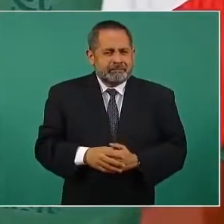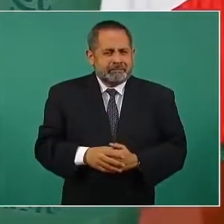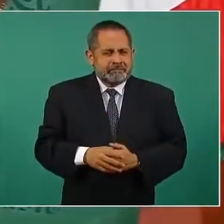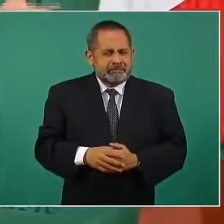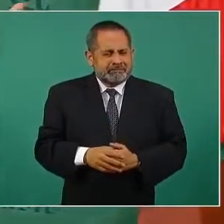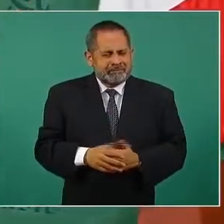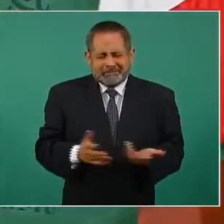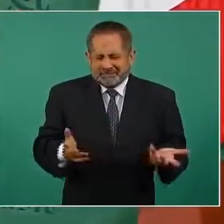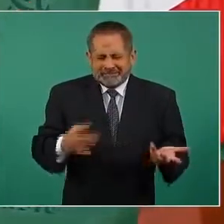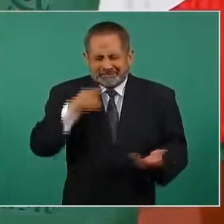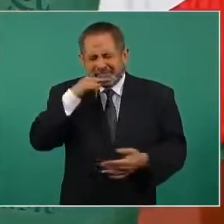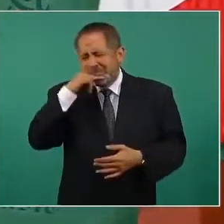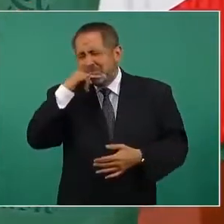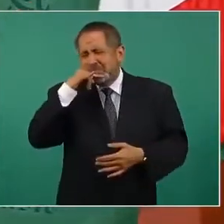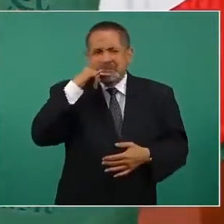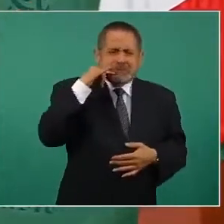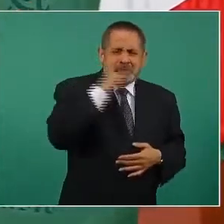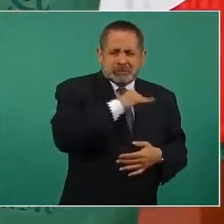Pura hipocresía.